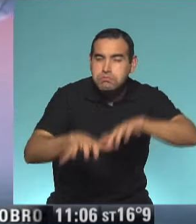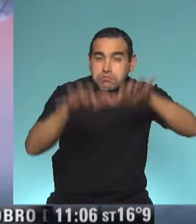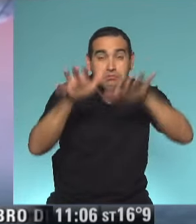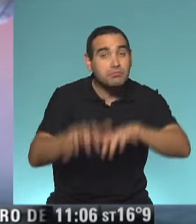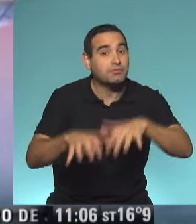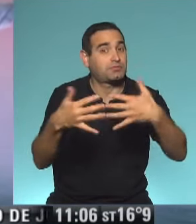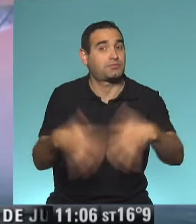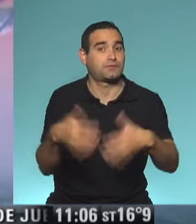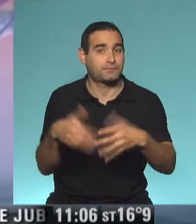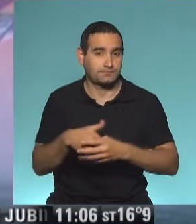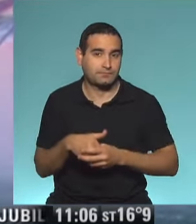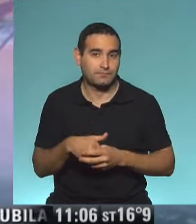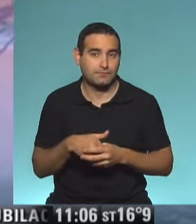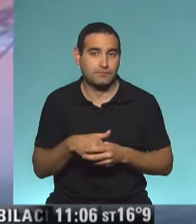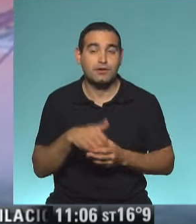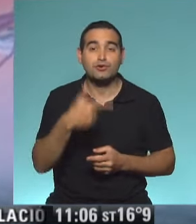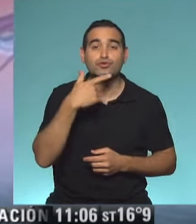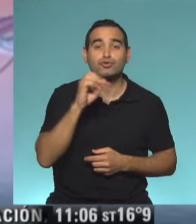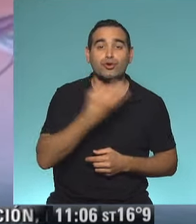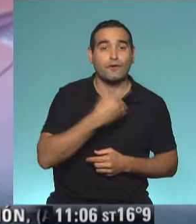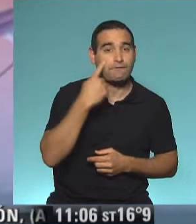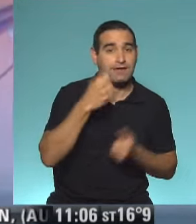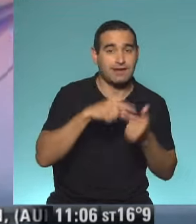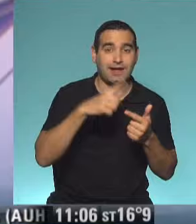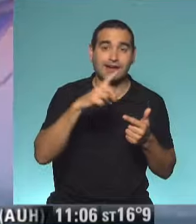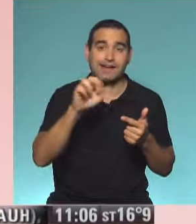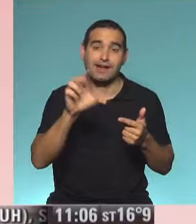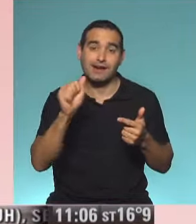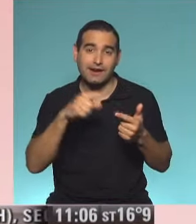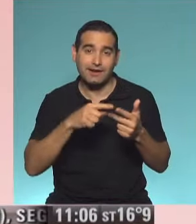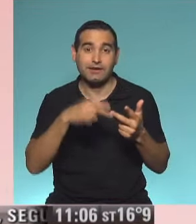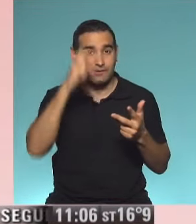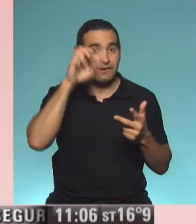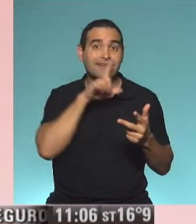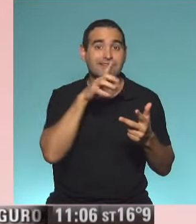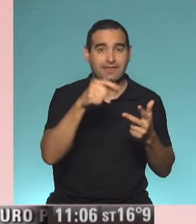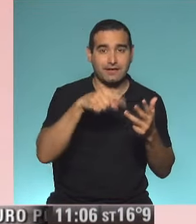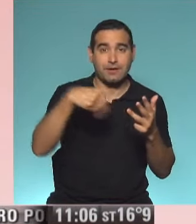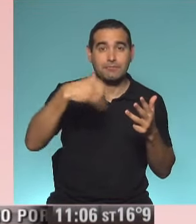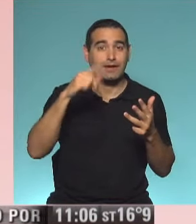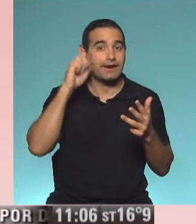nombres de sus primas. Sofía, Carla, Berta. Margarita.